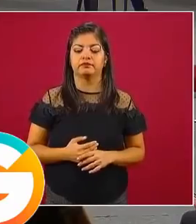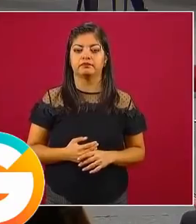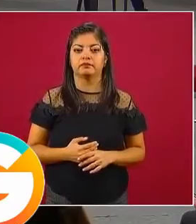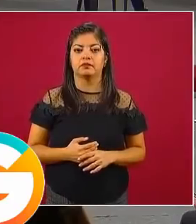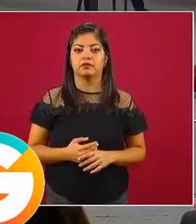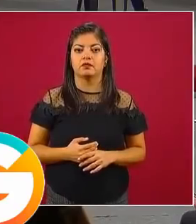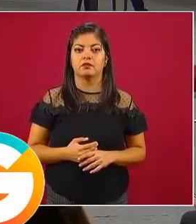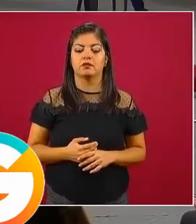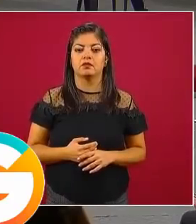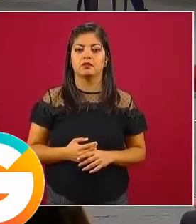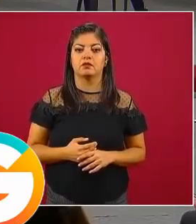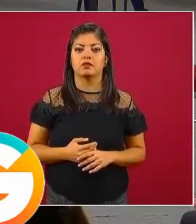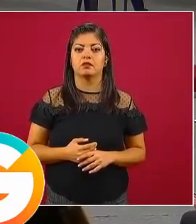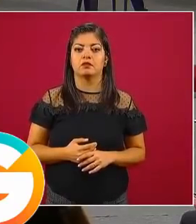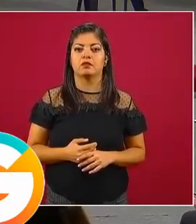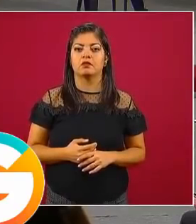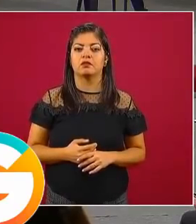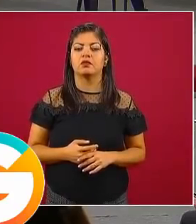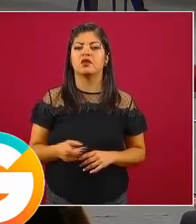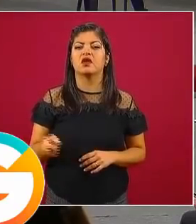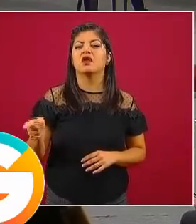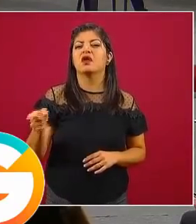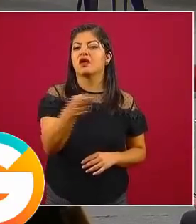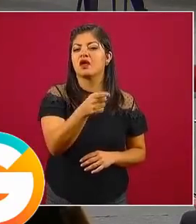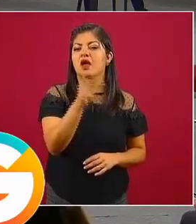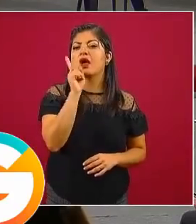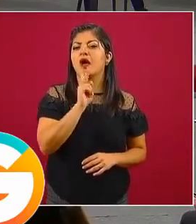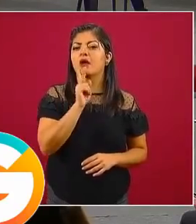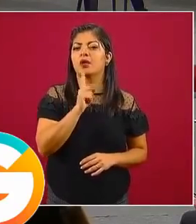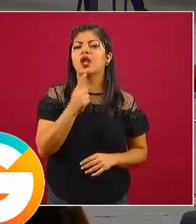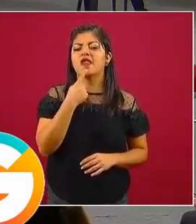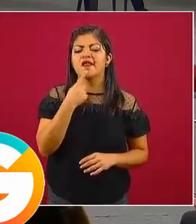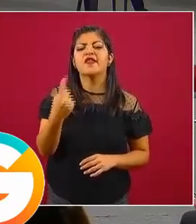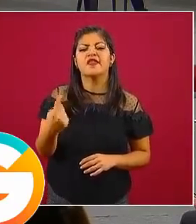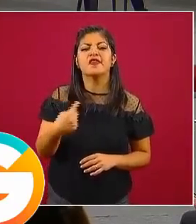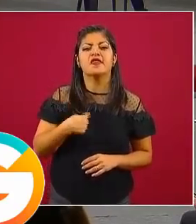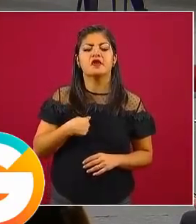que alguien me diga qué es,